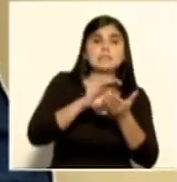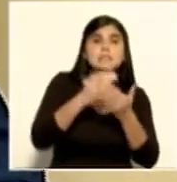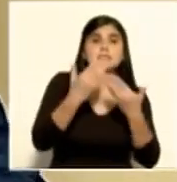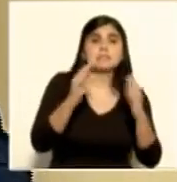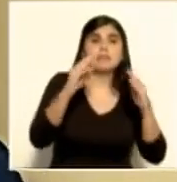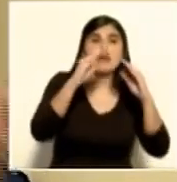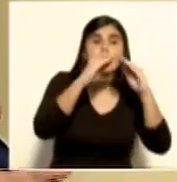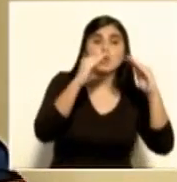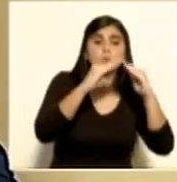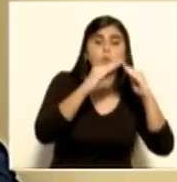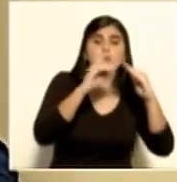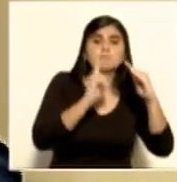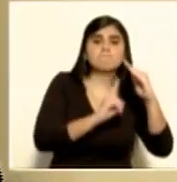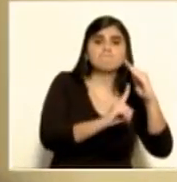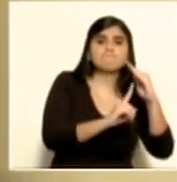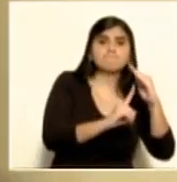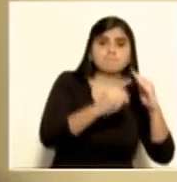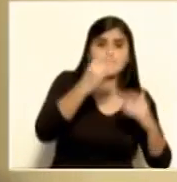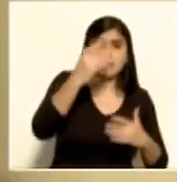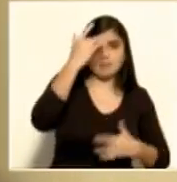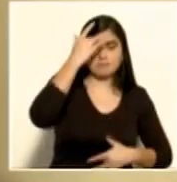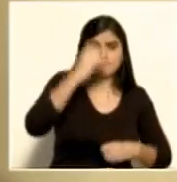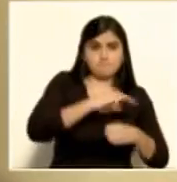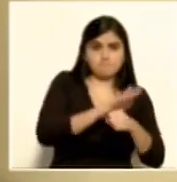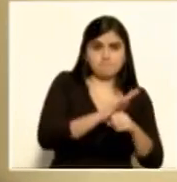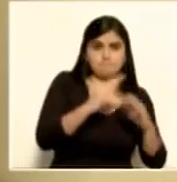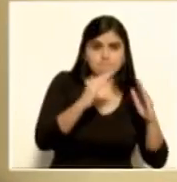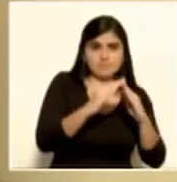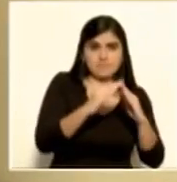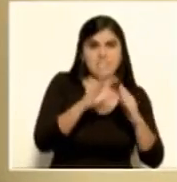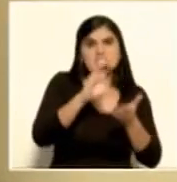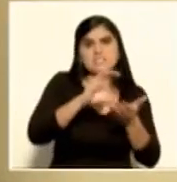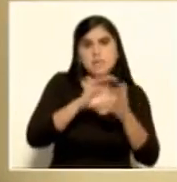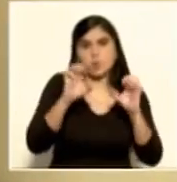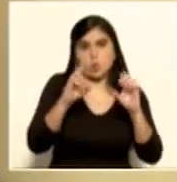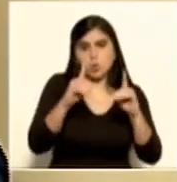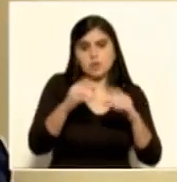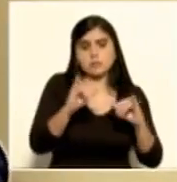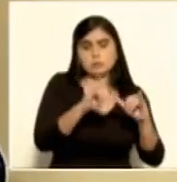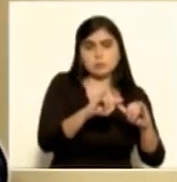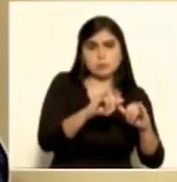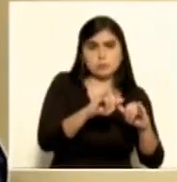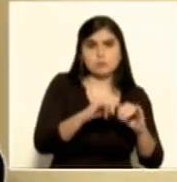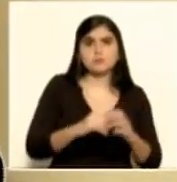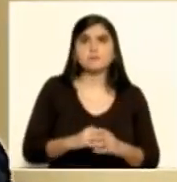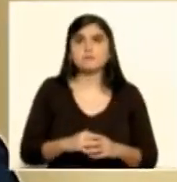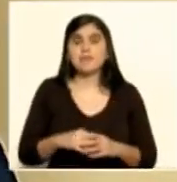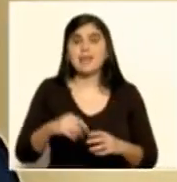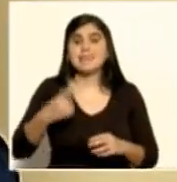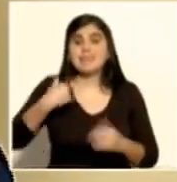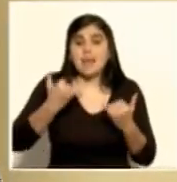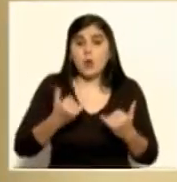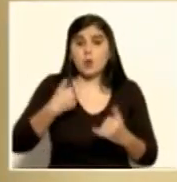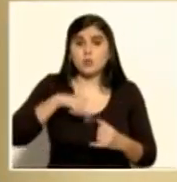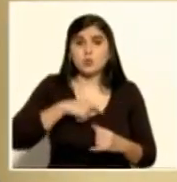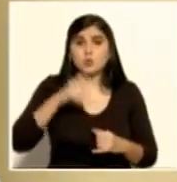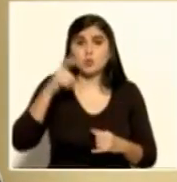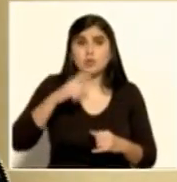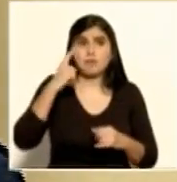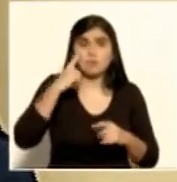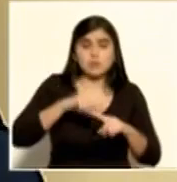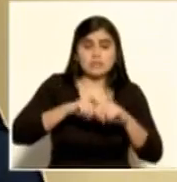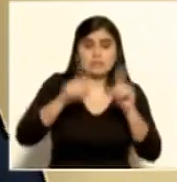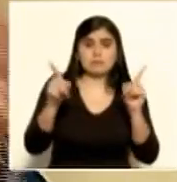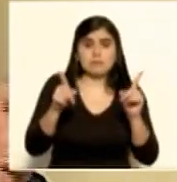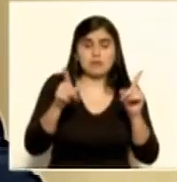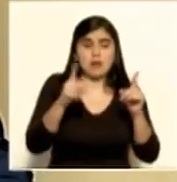casos positivos que tendremos que diferenciar. Ese es otro elemento que a partir de ahora vamos a tener que diferenciar en términos de aumentar ese